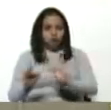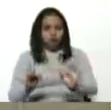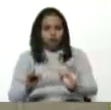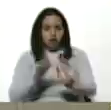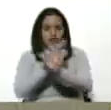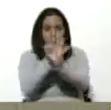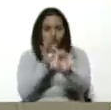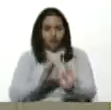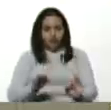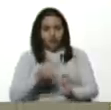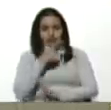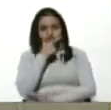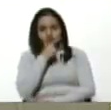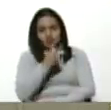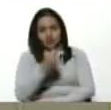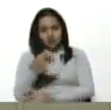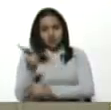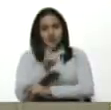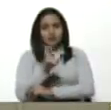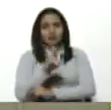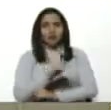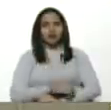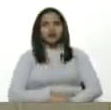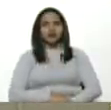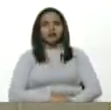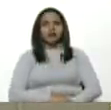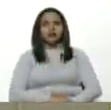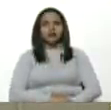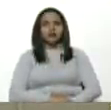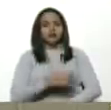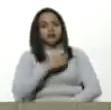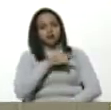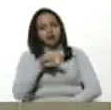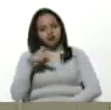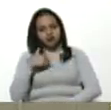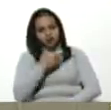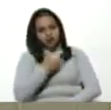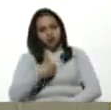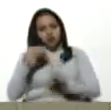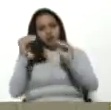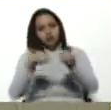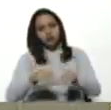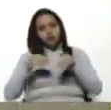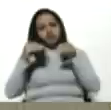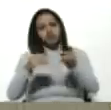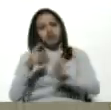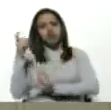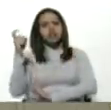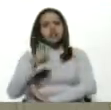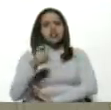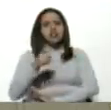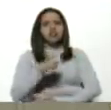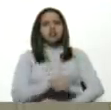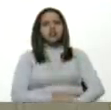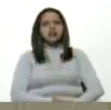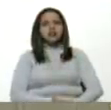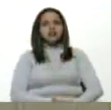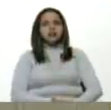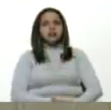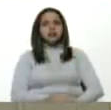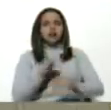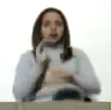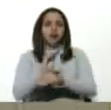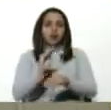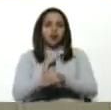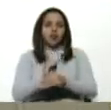forma muy fácil y rápida. Por eso insistimos tanto en la necesidad de cuidarnos